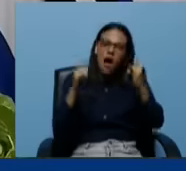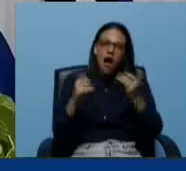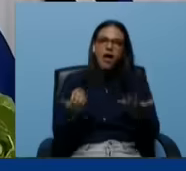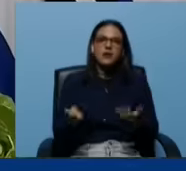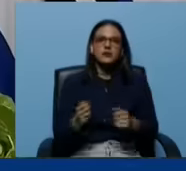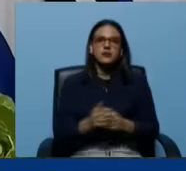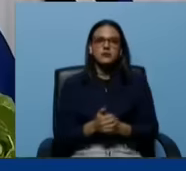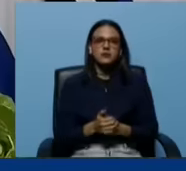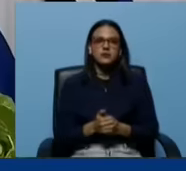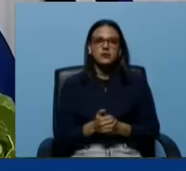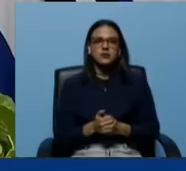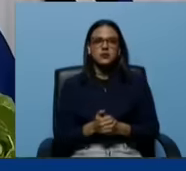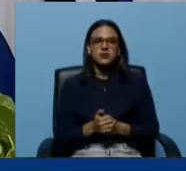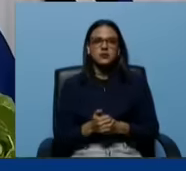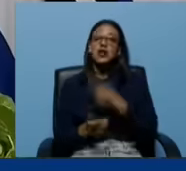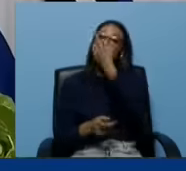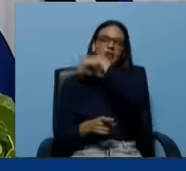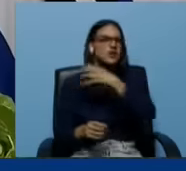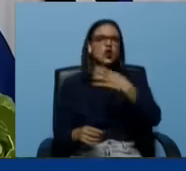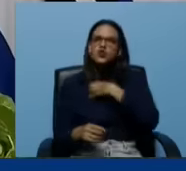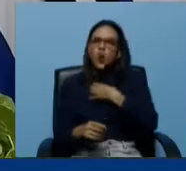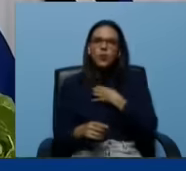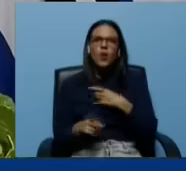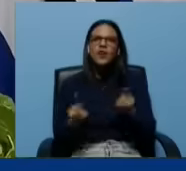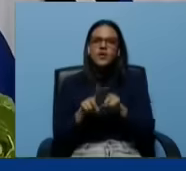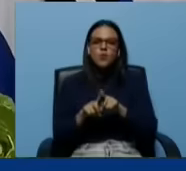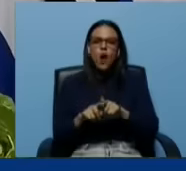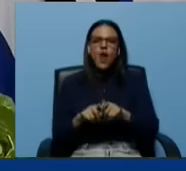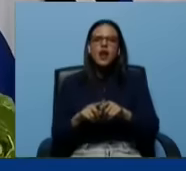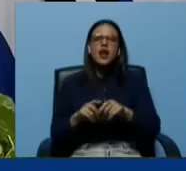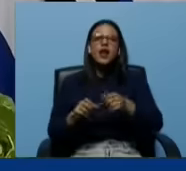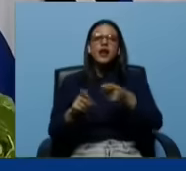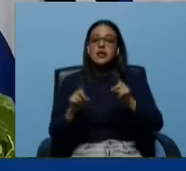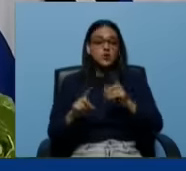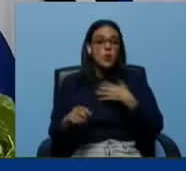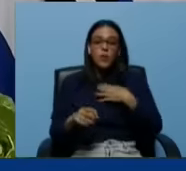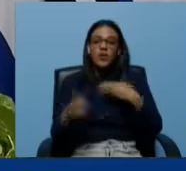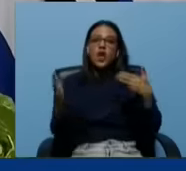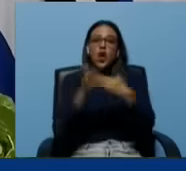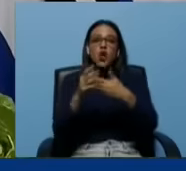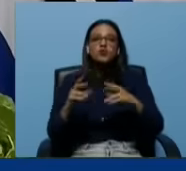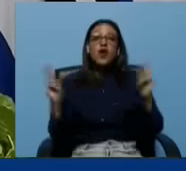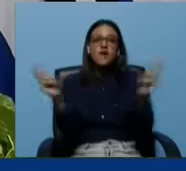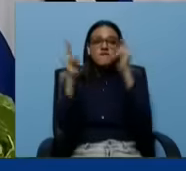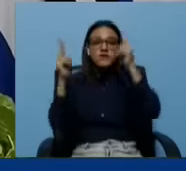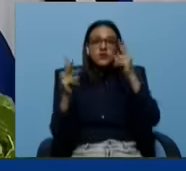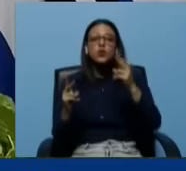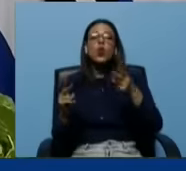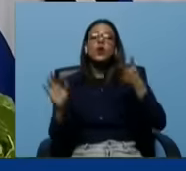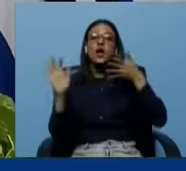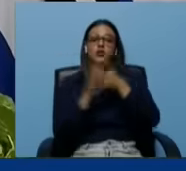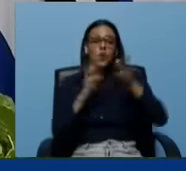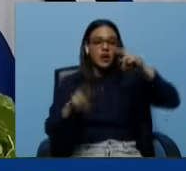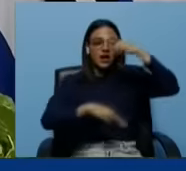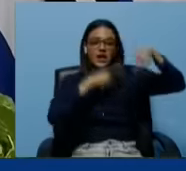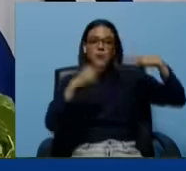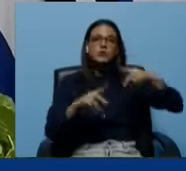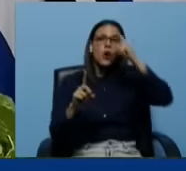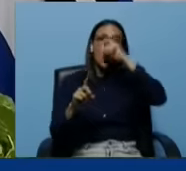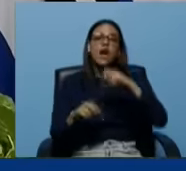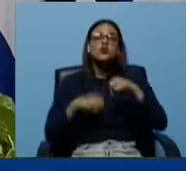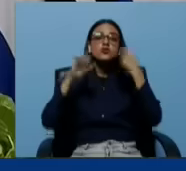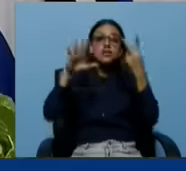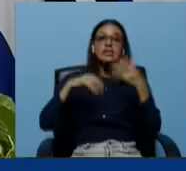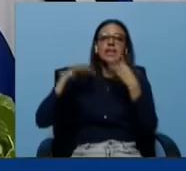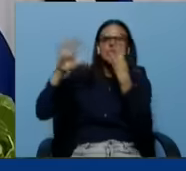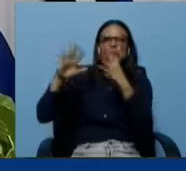Como no pudieron evitar el triunfo de la revolución en el 79,